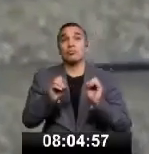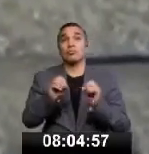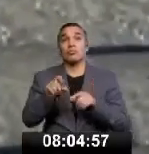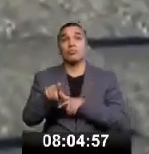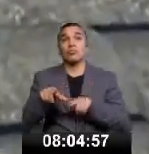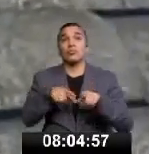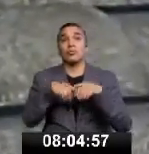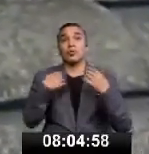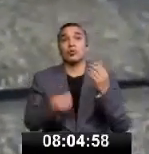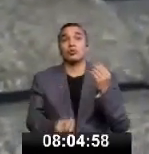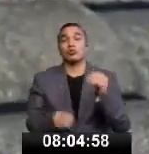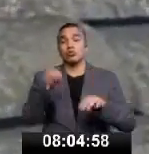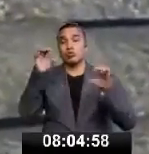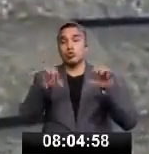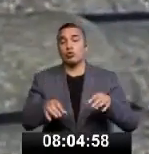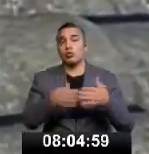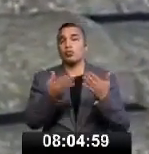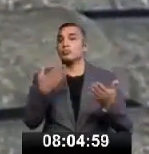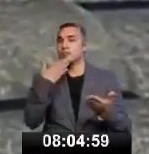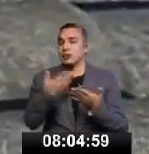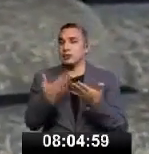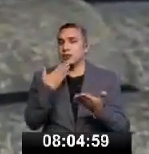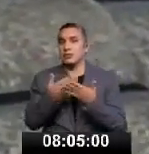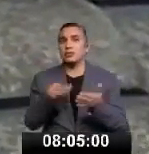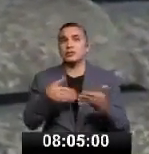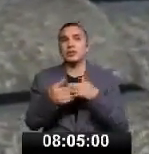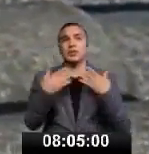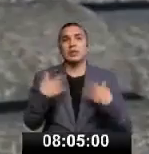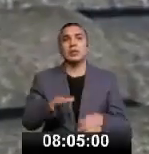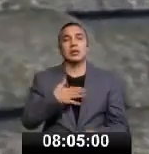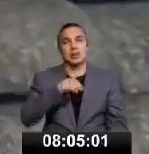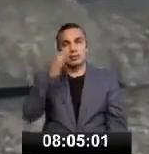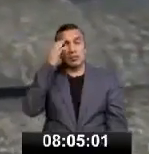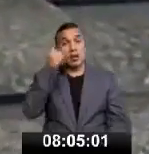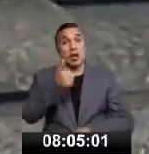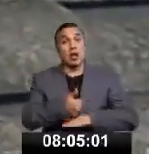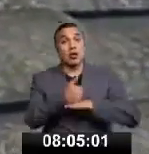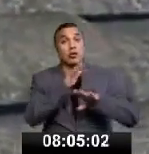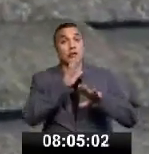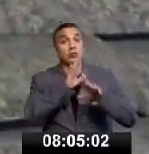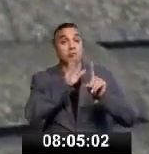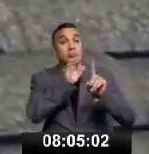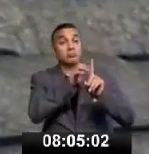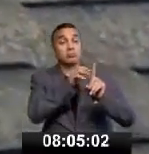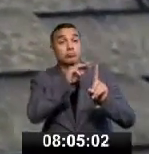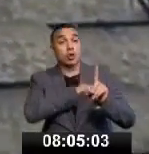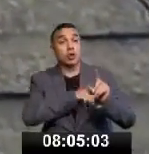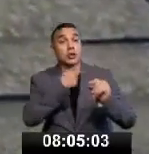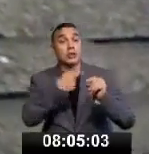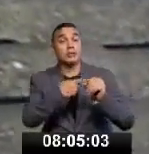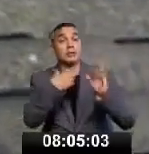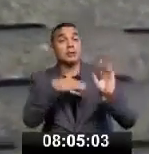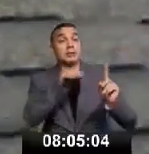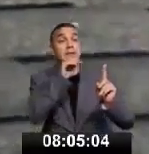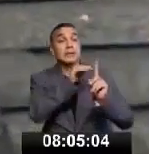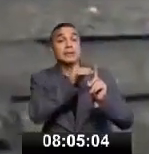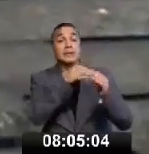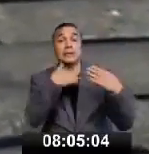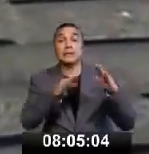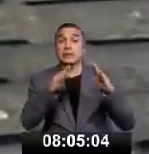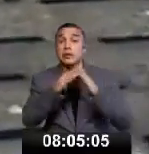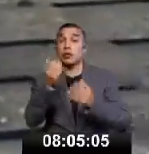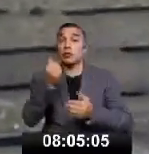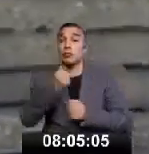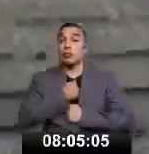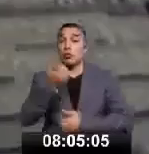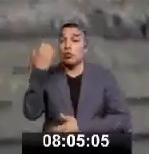época de lluvia. Muchísimas gracias, es preocupante. Llamamos a las autoridades también del municipio capitalino. Estas casas son